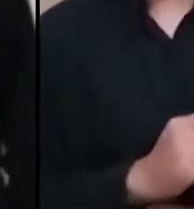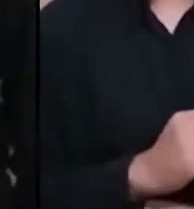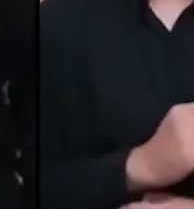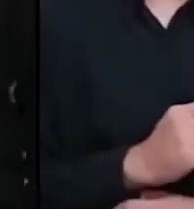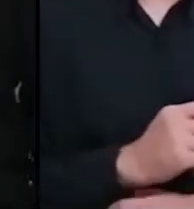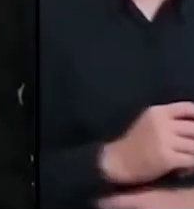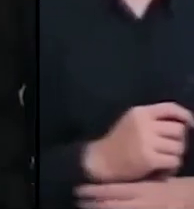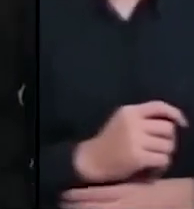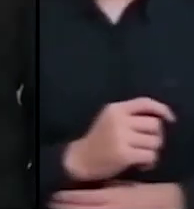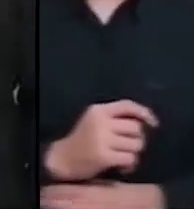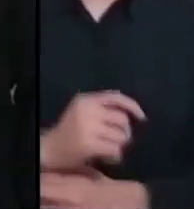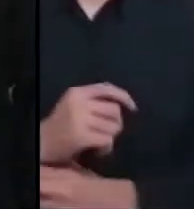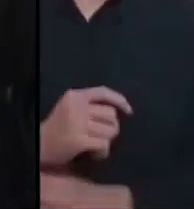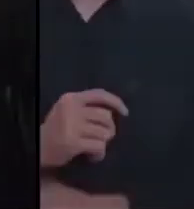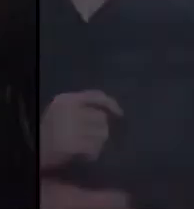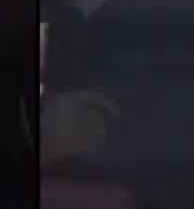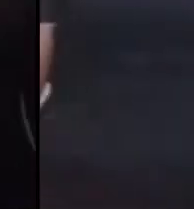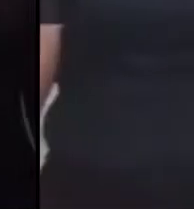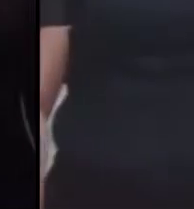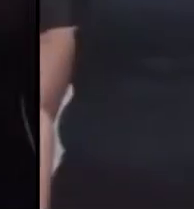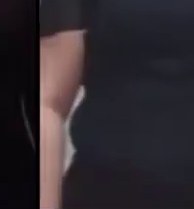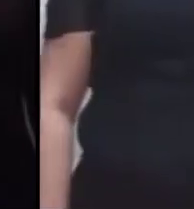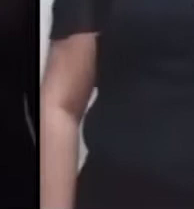me da miedo